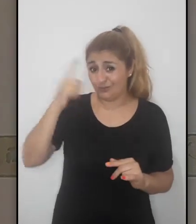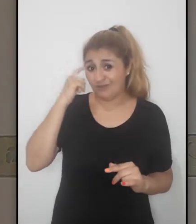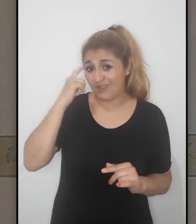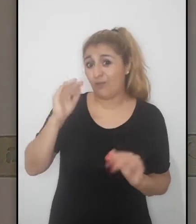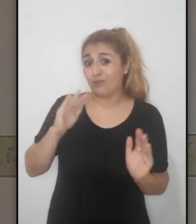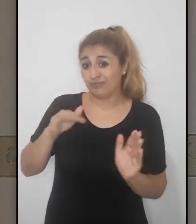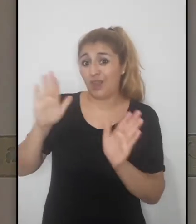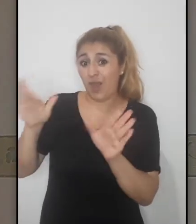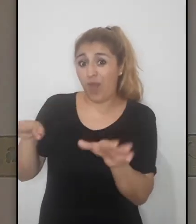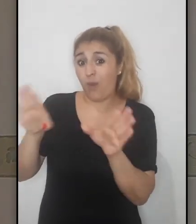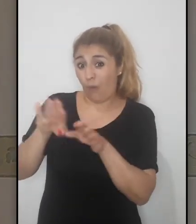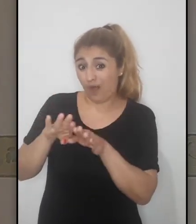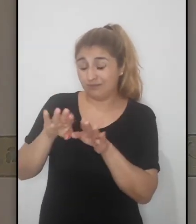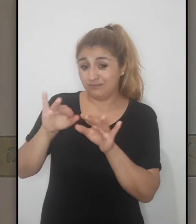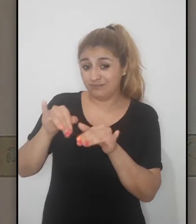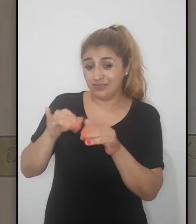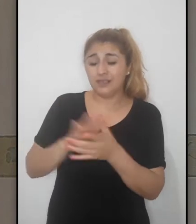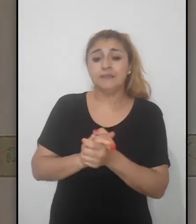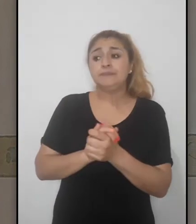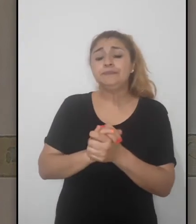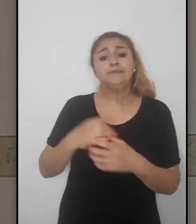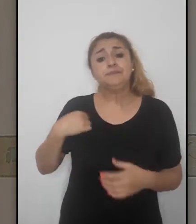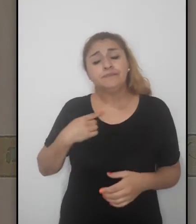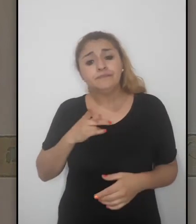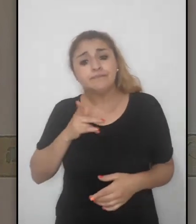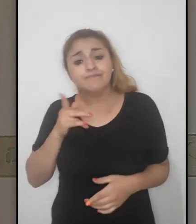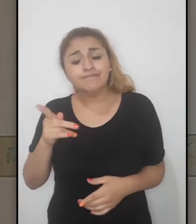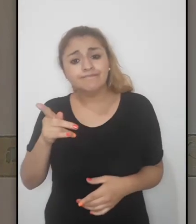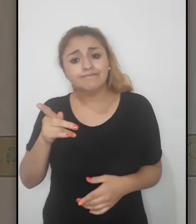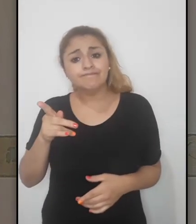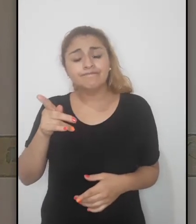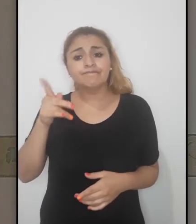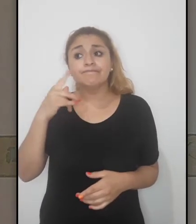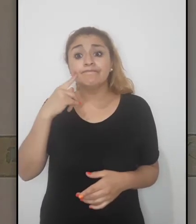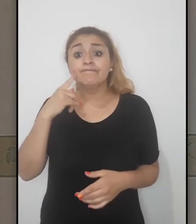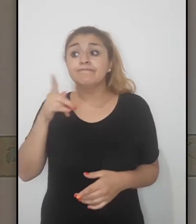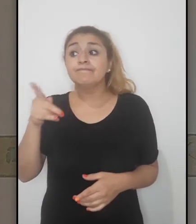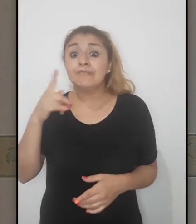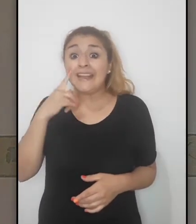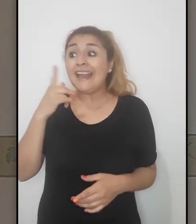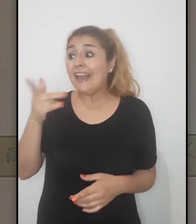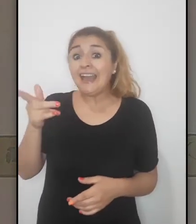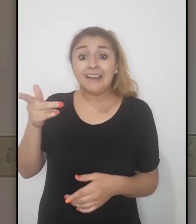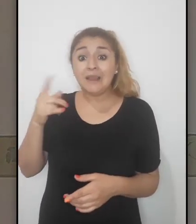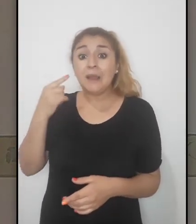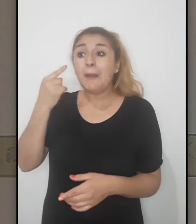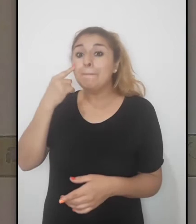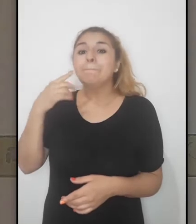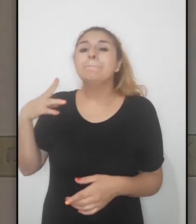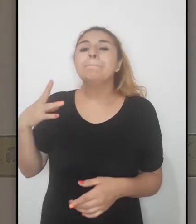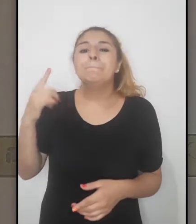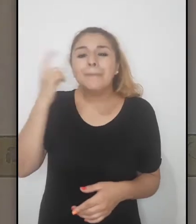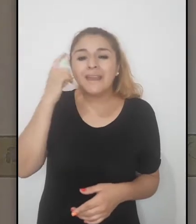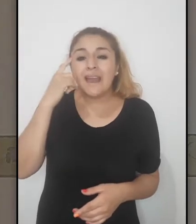pero en realidad sólo eres de acuerdo a la posición de la verdad un desventurado